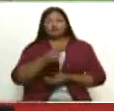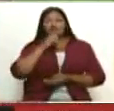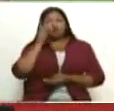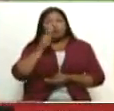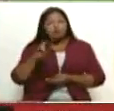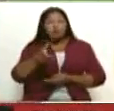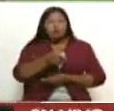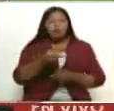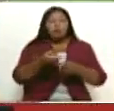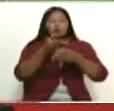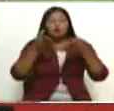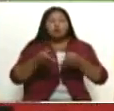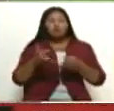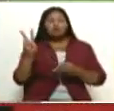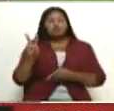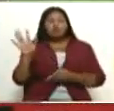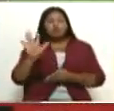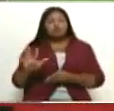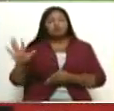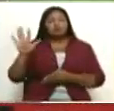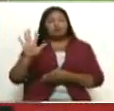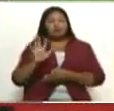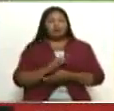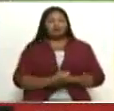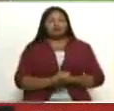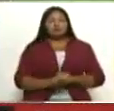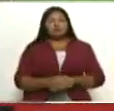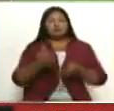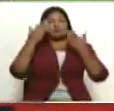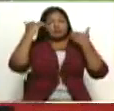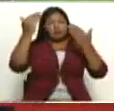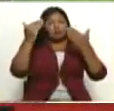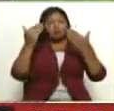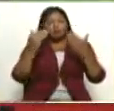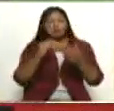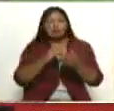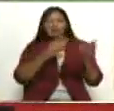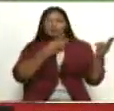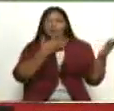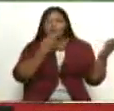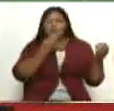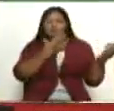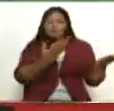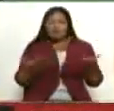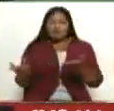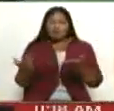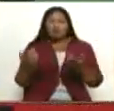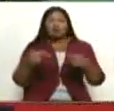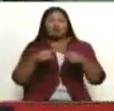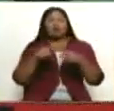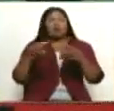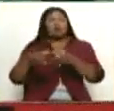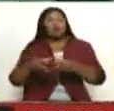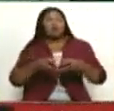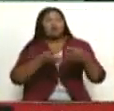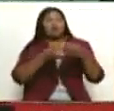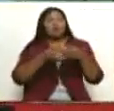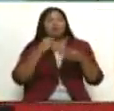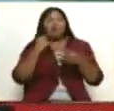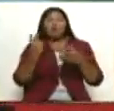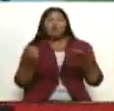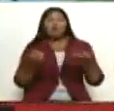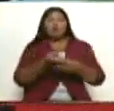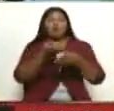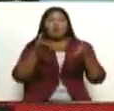pueblo y el gobierno venezolano, saluda y da la más cordial bienvenida a las delegaciones del gobierno